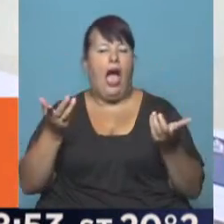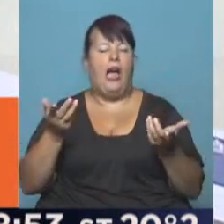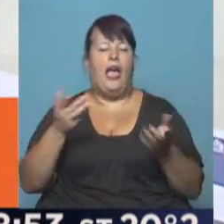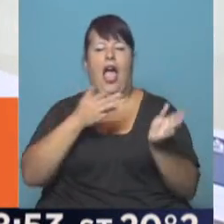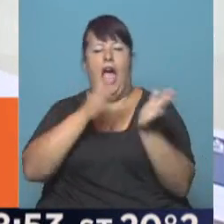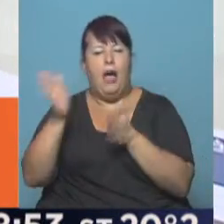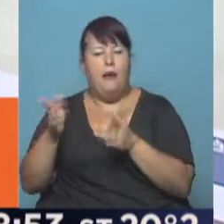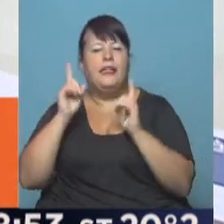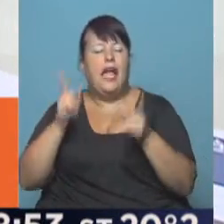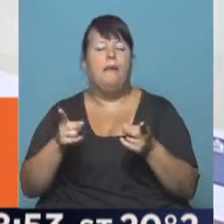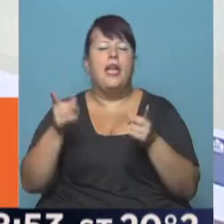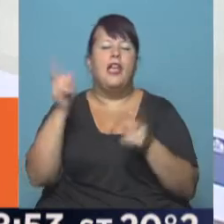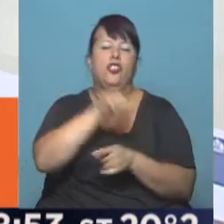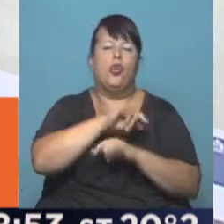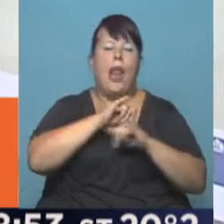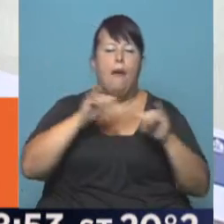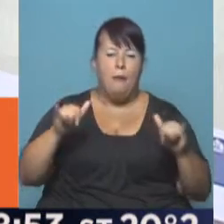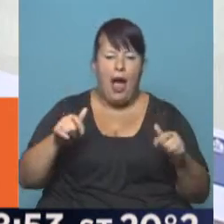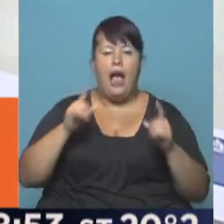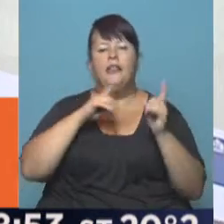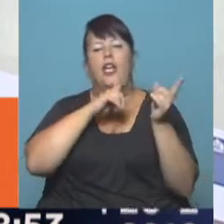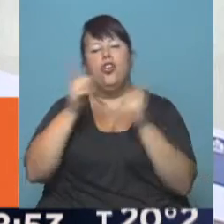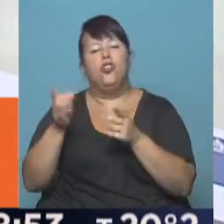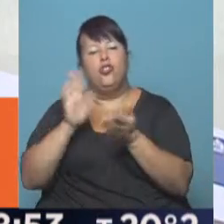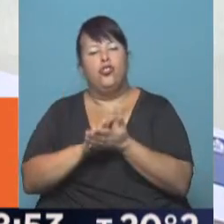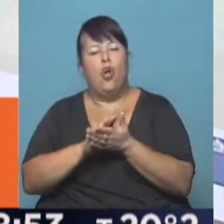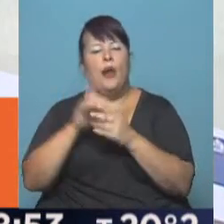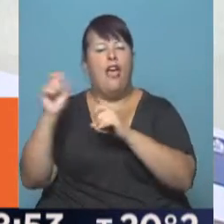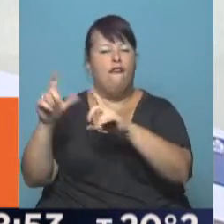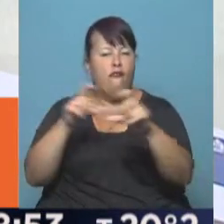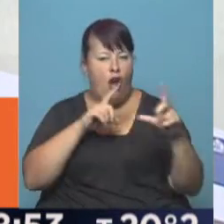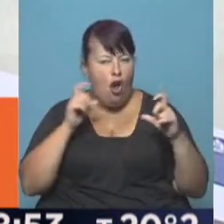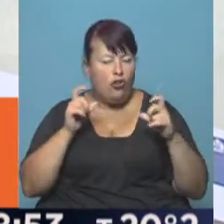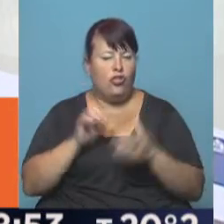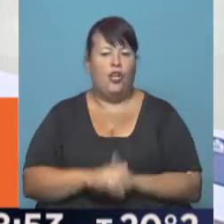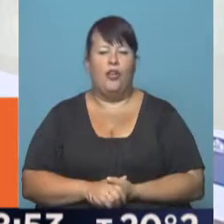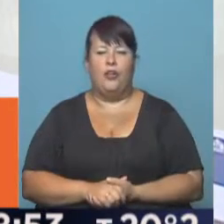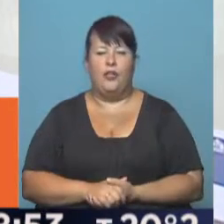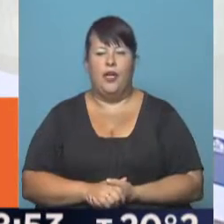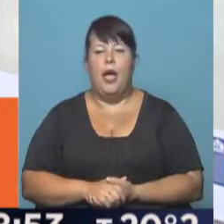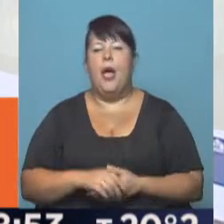por un lado, y el tratamiento de la publicidad y el tratamiento de la fotografía